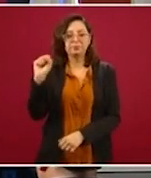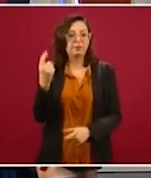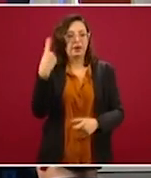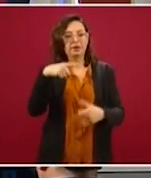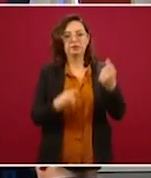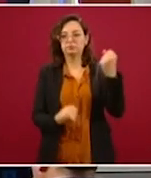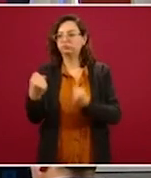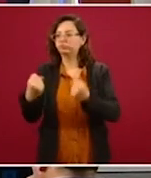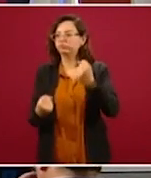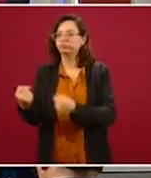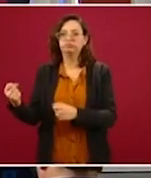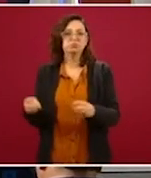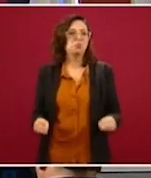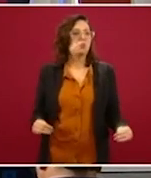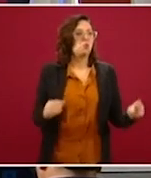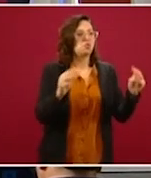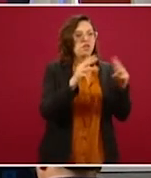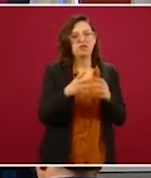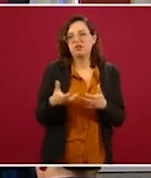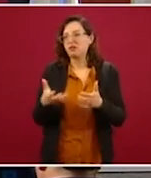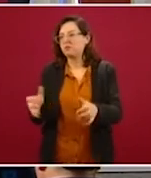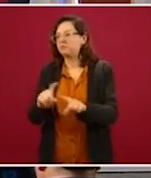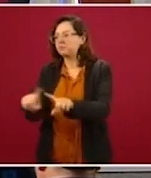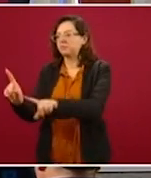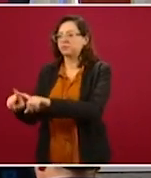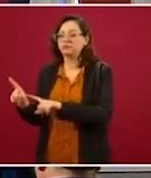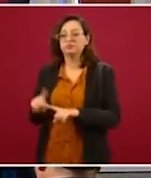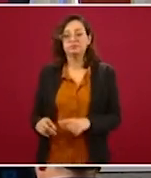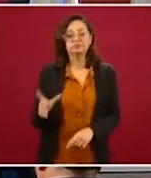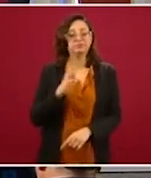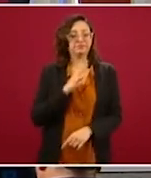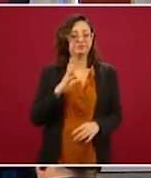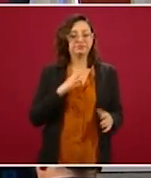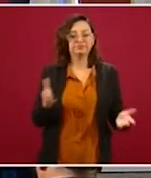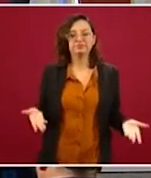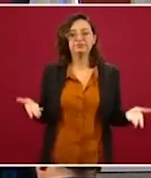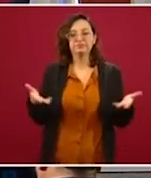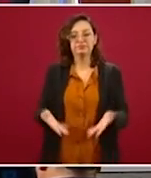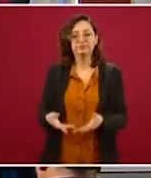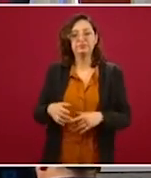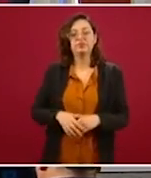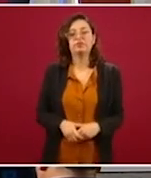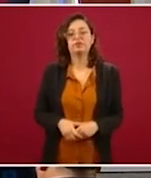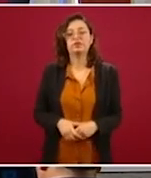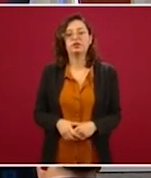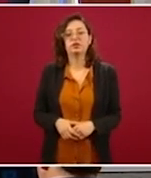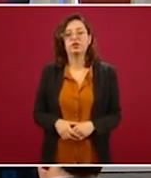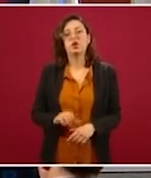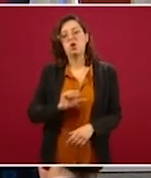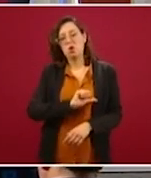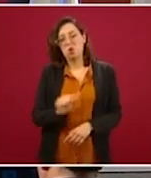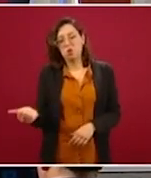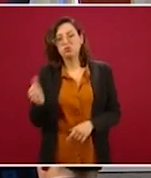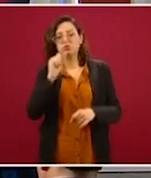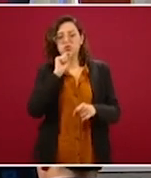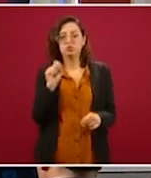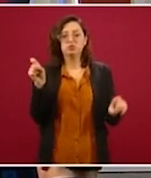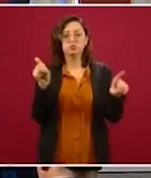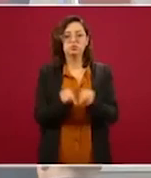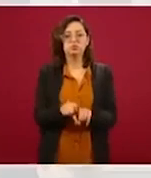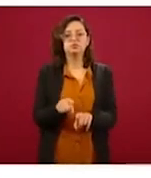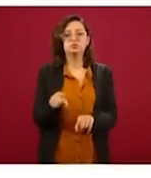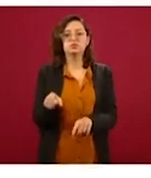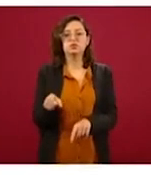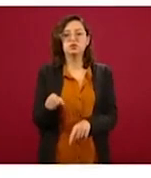dos de esto. Ahorita nada más presentamos uno, pero tenemos dos que se van a subastar. Estos Mercedes-Benz. Adelante, por favor. También tenemos